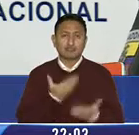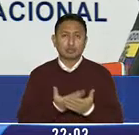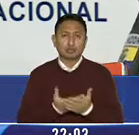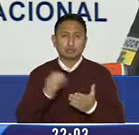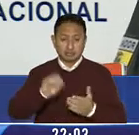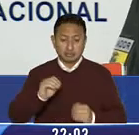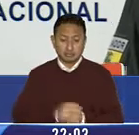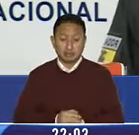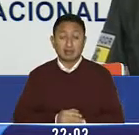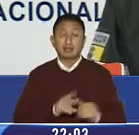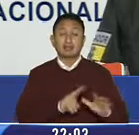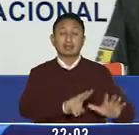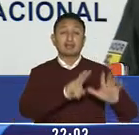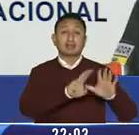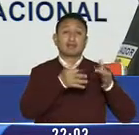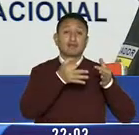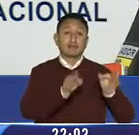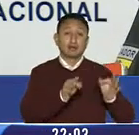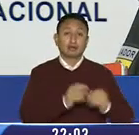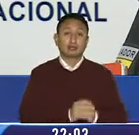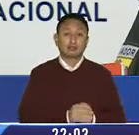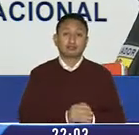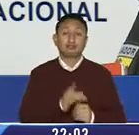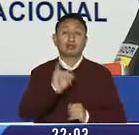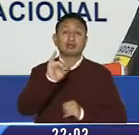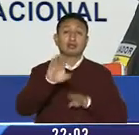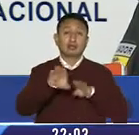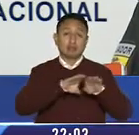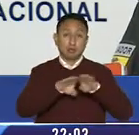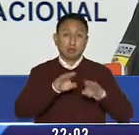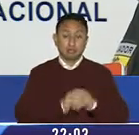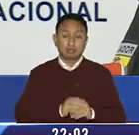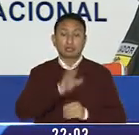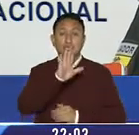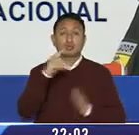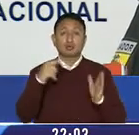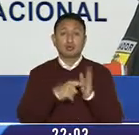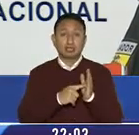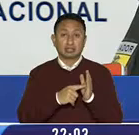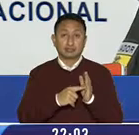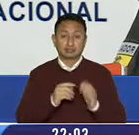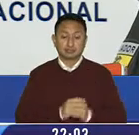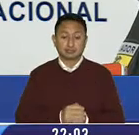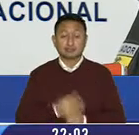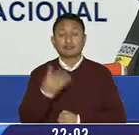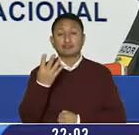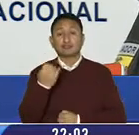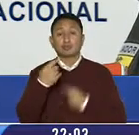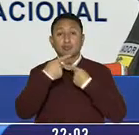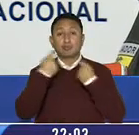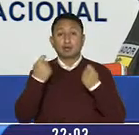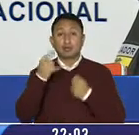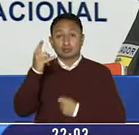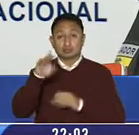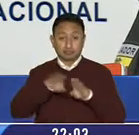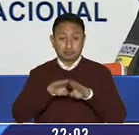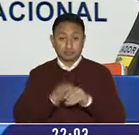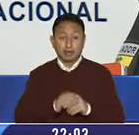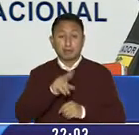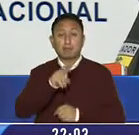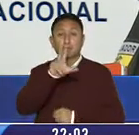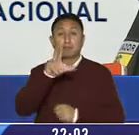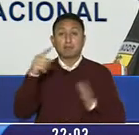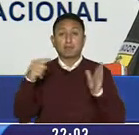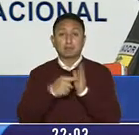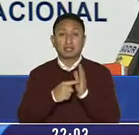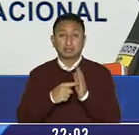robo el 7 de febrero en la provincia de Imbabura, $5,000. El 14 de marzo en Imbabura,